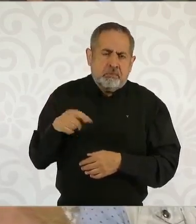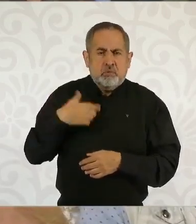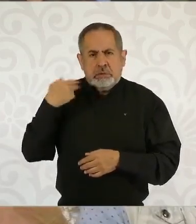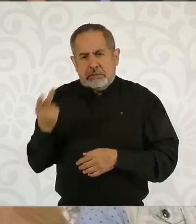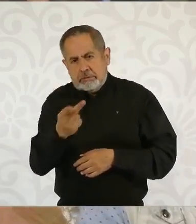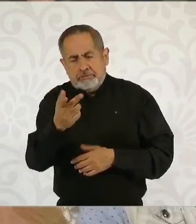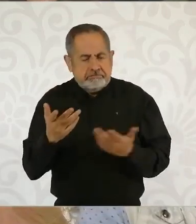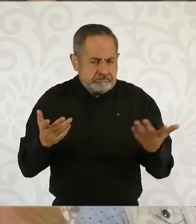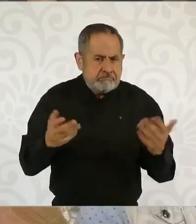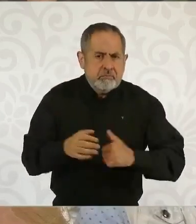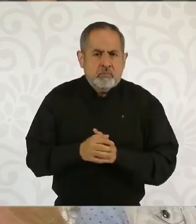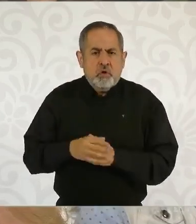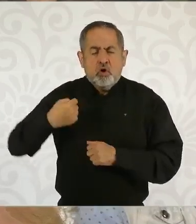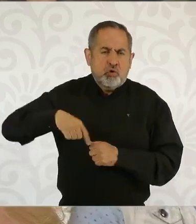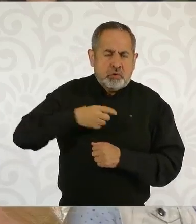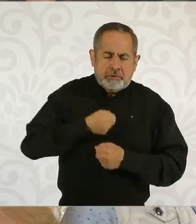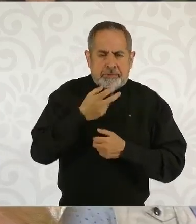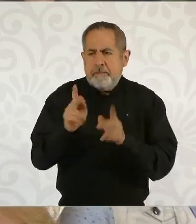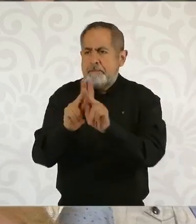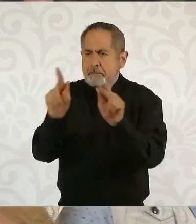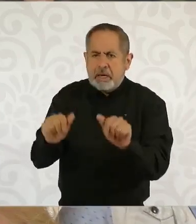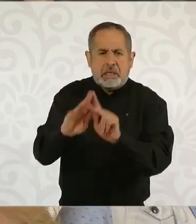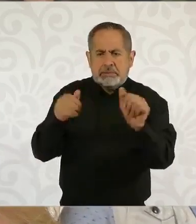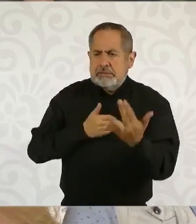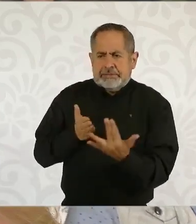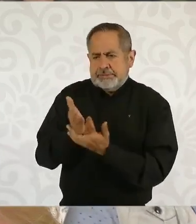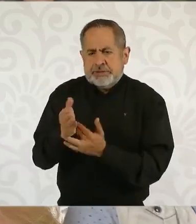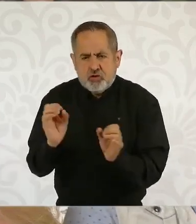bueno, nosotros pues manifestamos la paz y la no intervención.